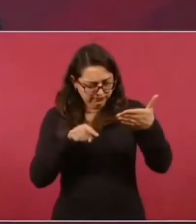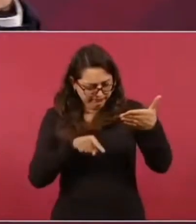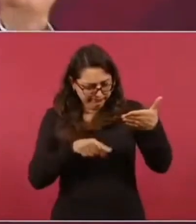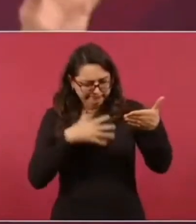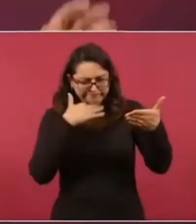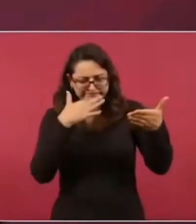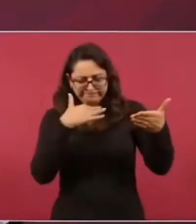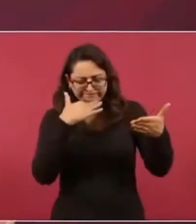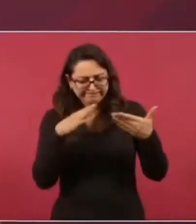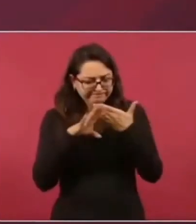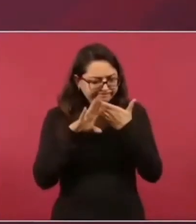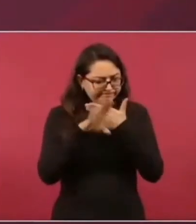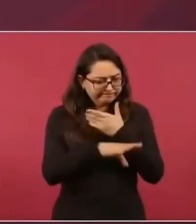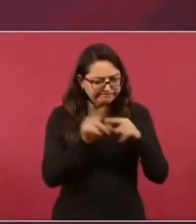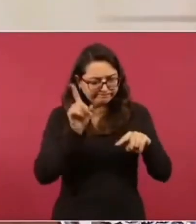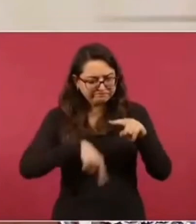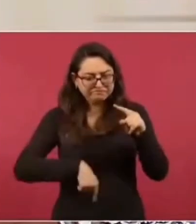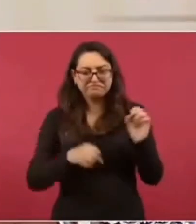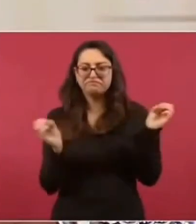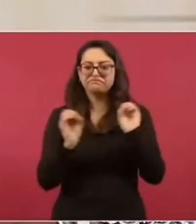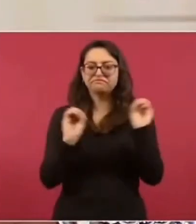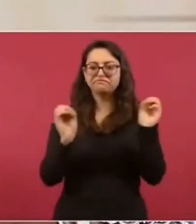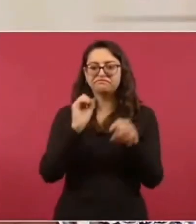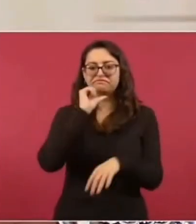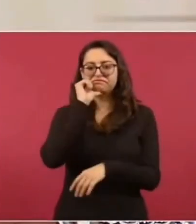ni se hablaba de eso.